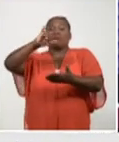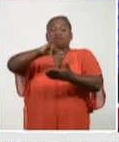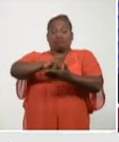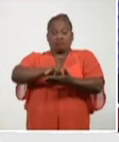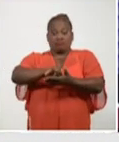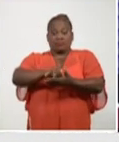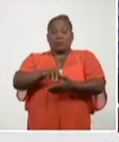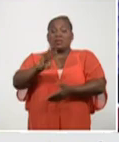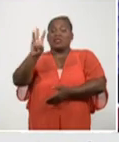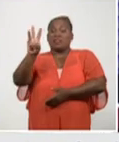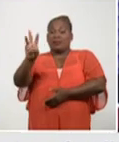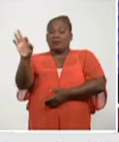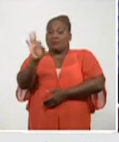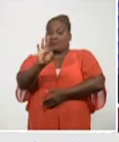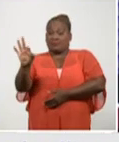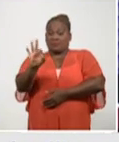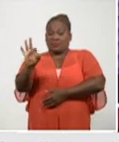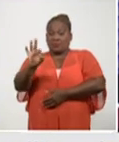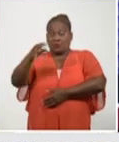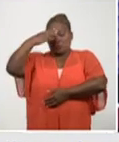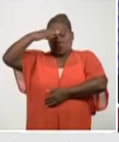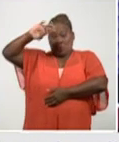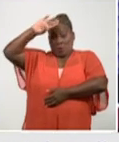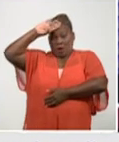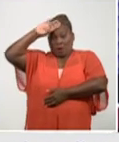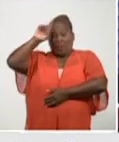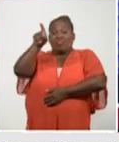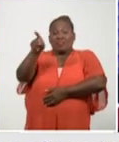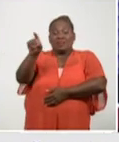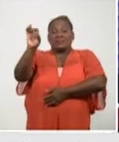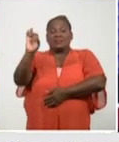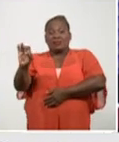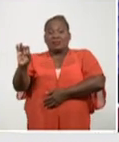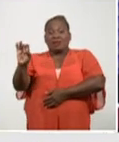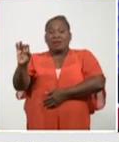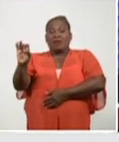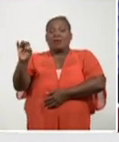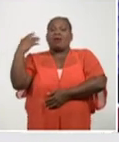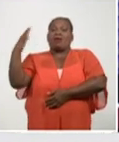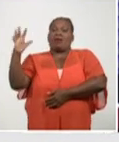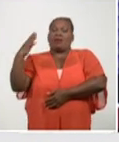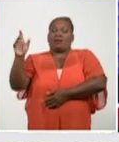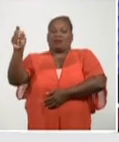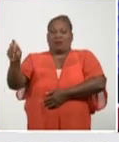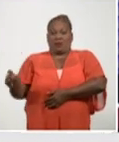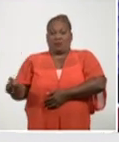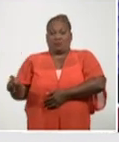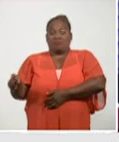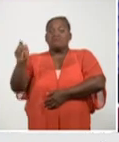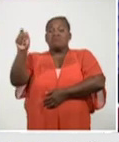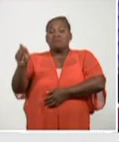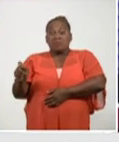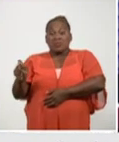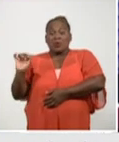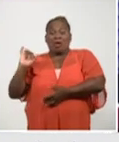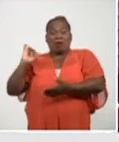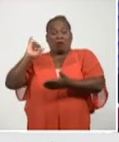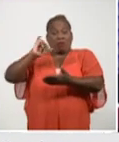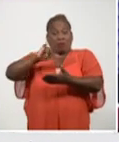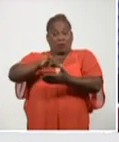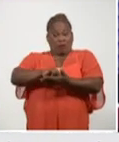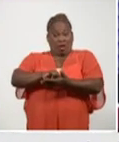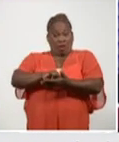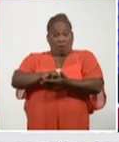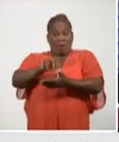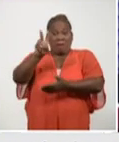388 cubanos y 17 extranjeros. Los casos importados, los 27